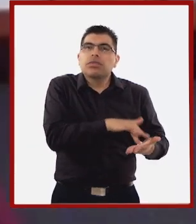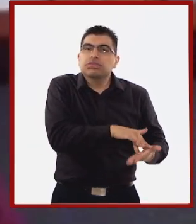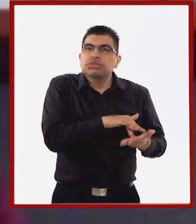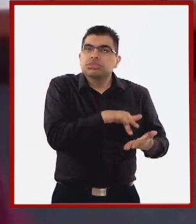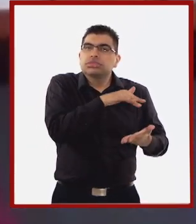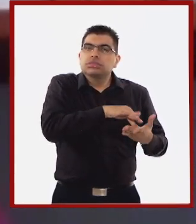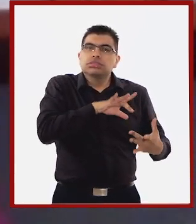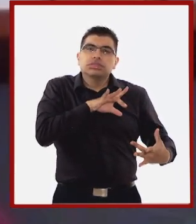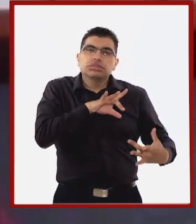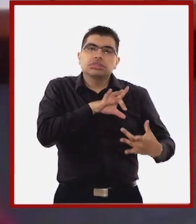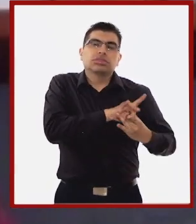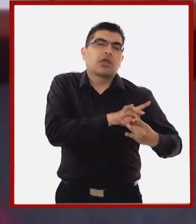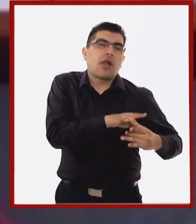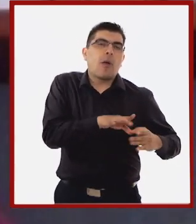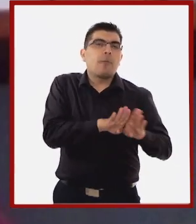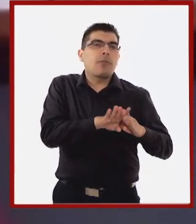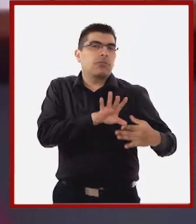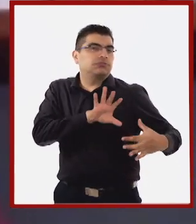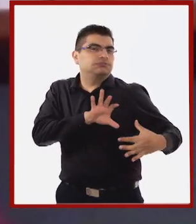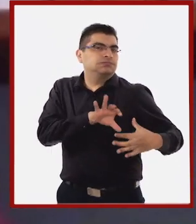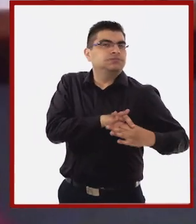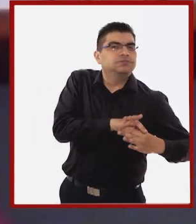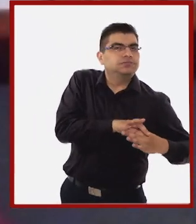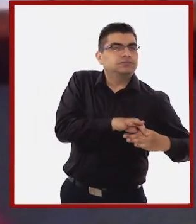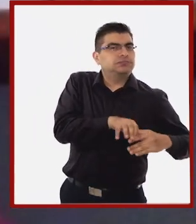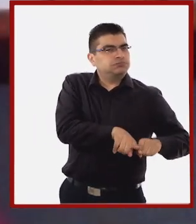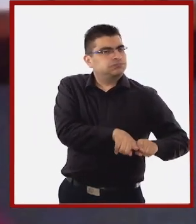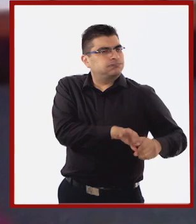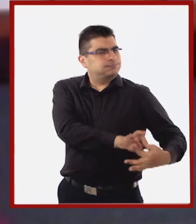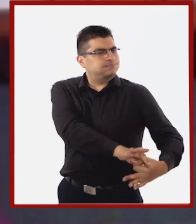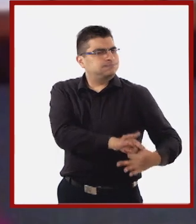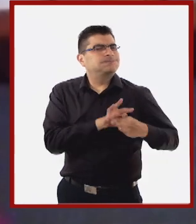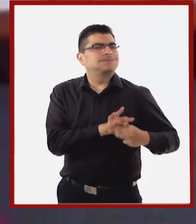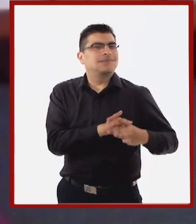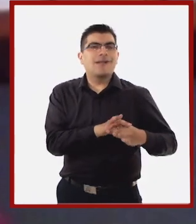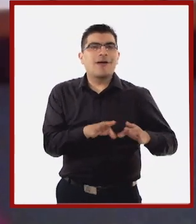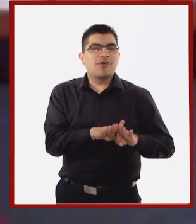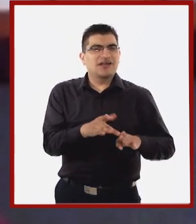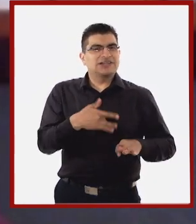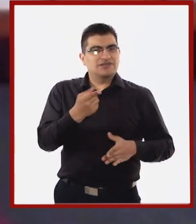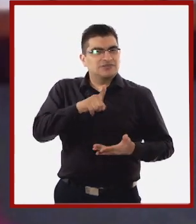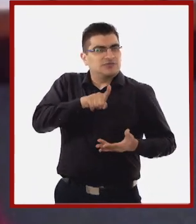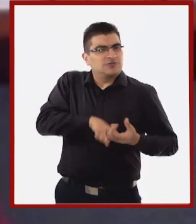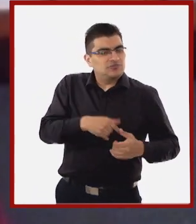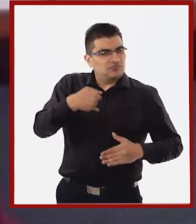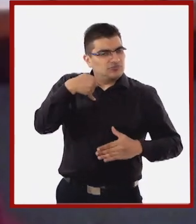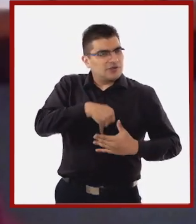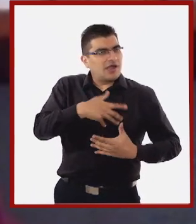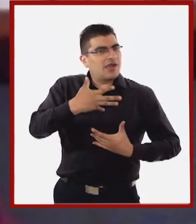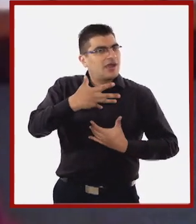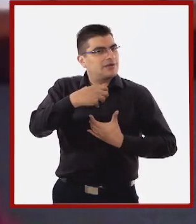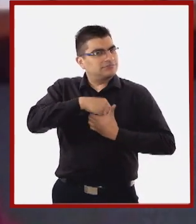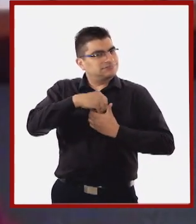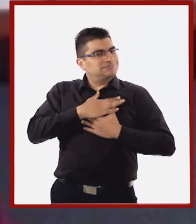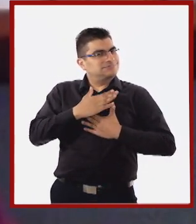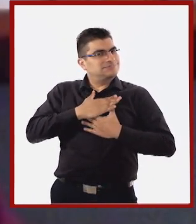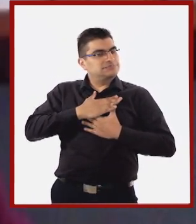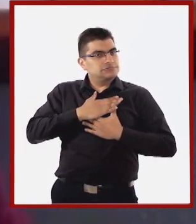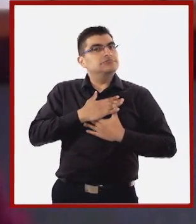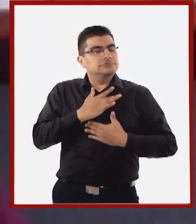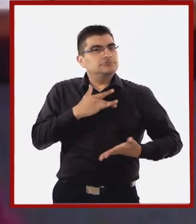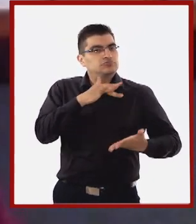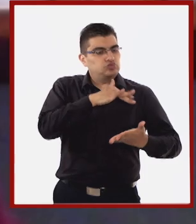una emanación, si queremos, de lo más sensible, de lo más íntimo. Entonces, el poema,